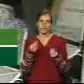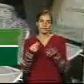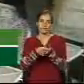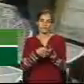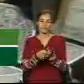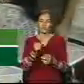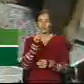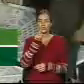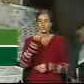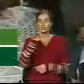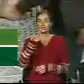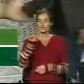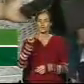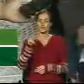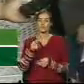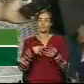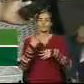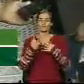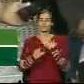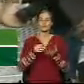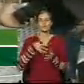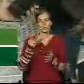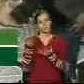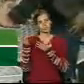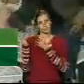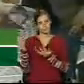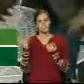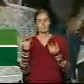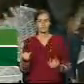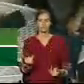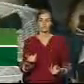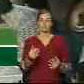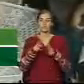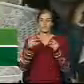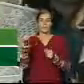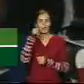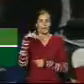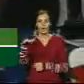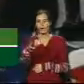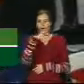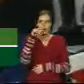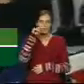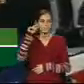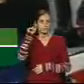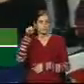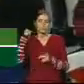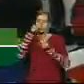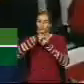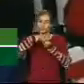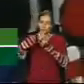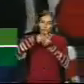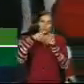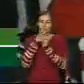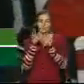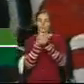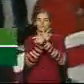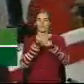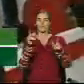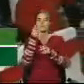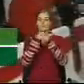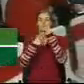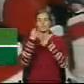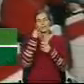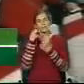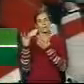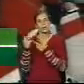de 152 proyectos. Y como podemos apreciar estas imágenes, los campesinos y campesinas luchando por la soberanía alimentaria. Vamos